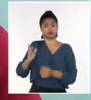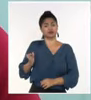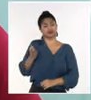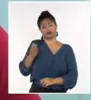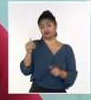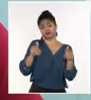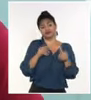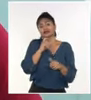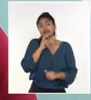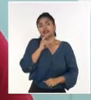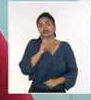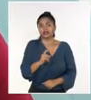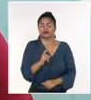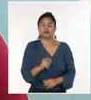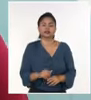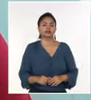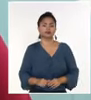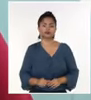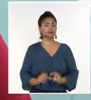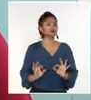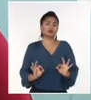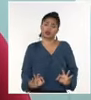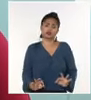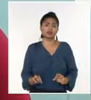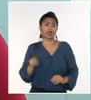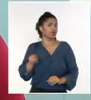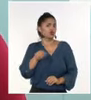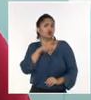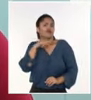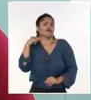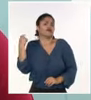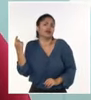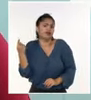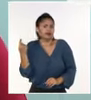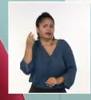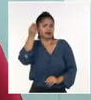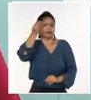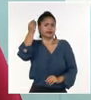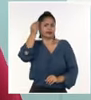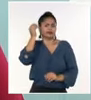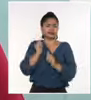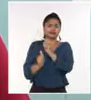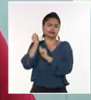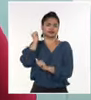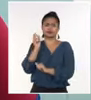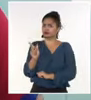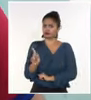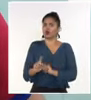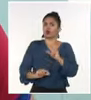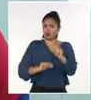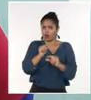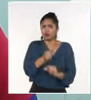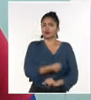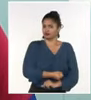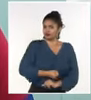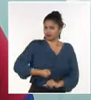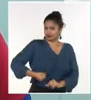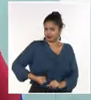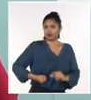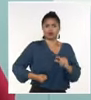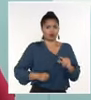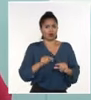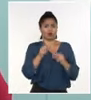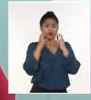Sí, claro. Un obstáculo no significa el final del camino, simplemente es algo que tenemos que vencer para llegar al objetivo final, que para mí es